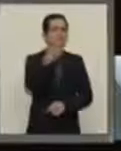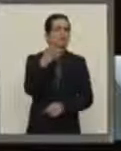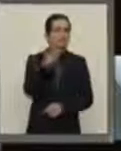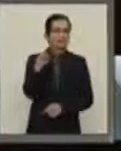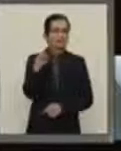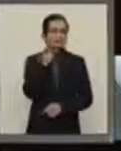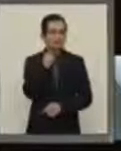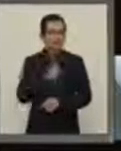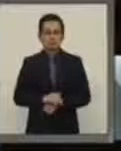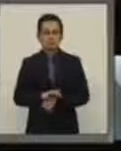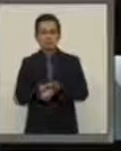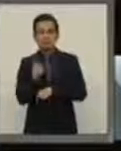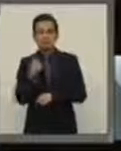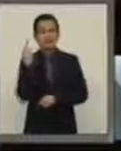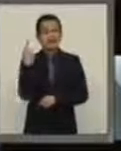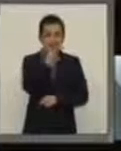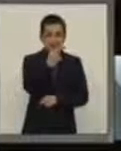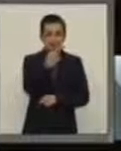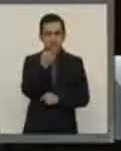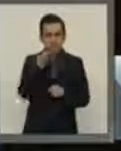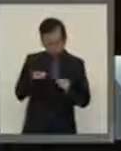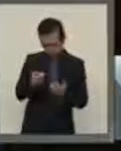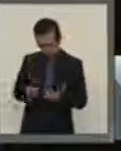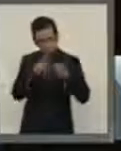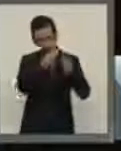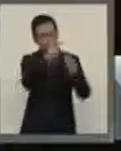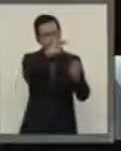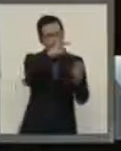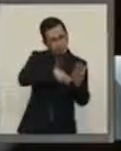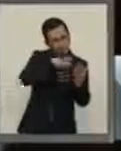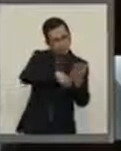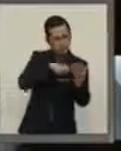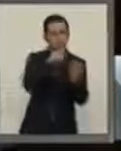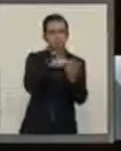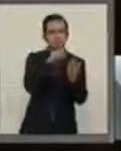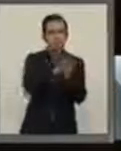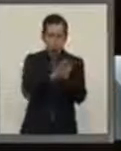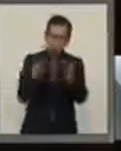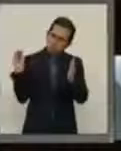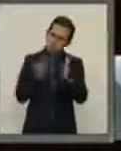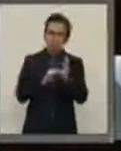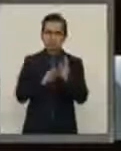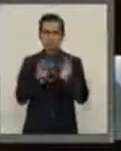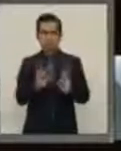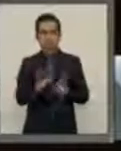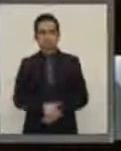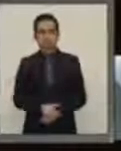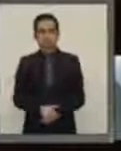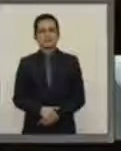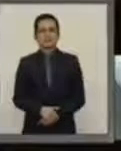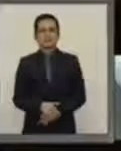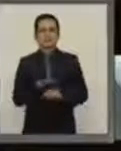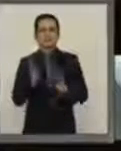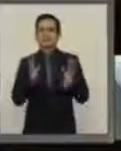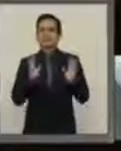de Senadores la que le enmendó la plana a esta iniciativa y corrigió el camino. Por fin no